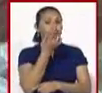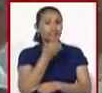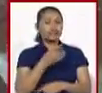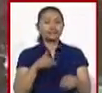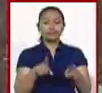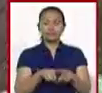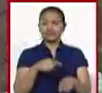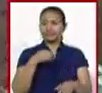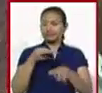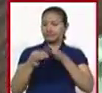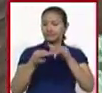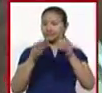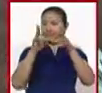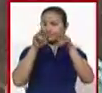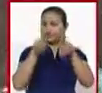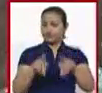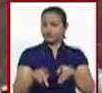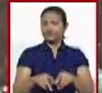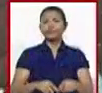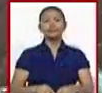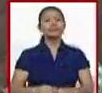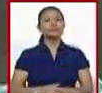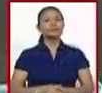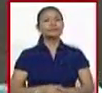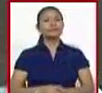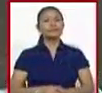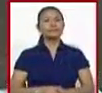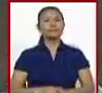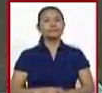controladas. Según versiones de los vecinos, ellos indican que